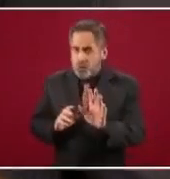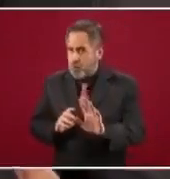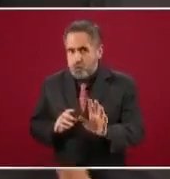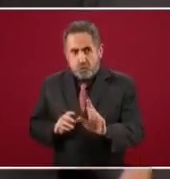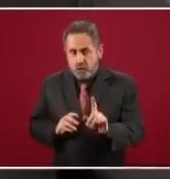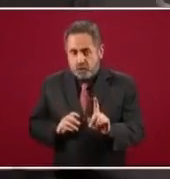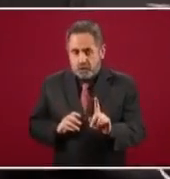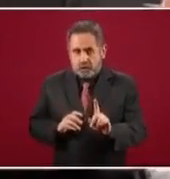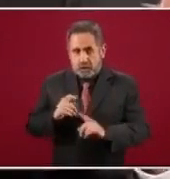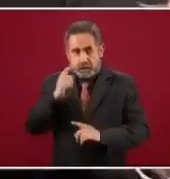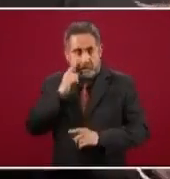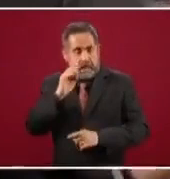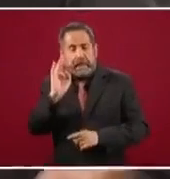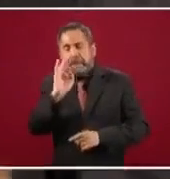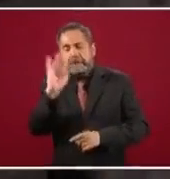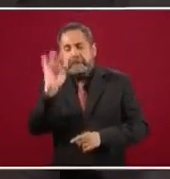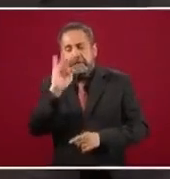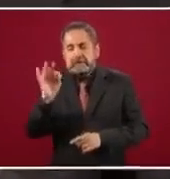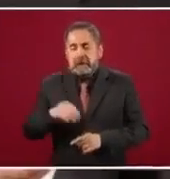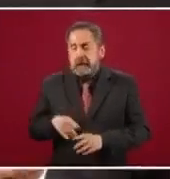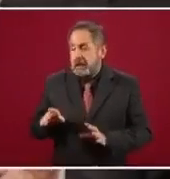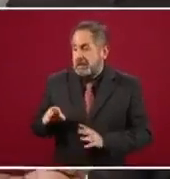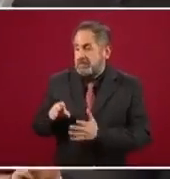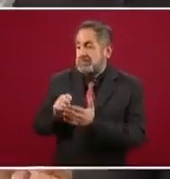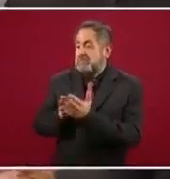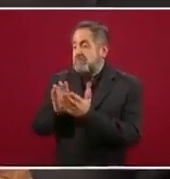si no sabemos